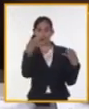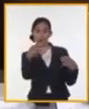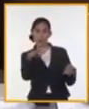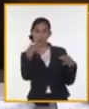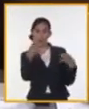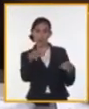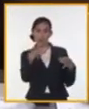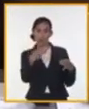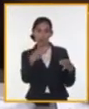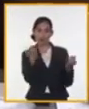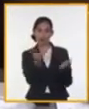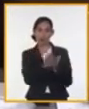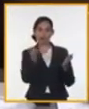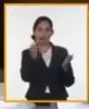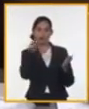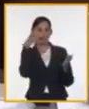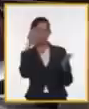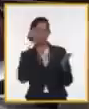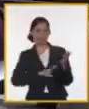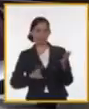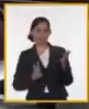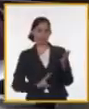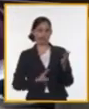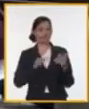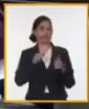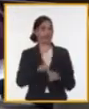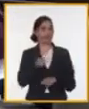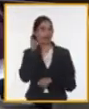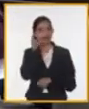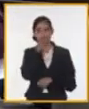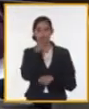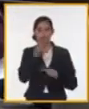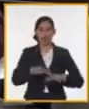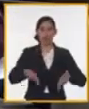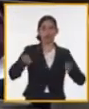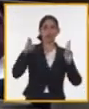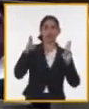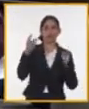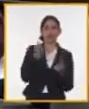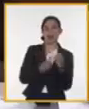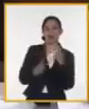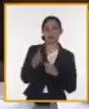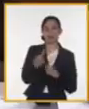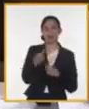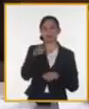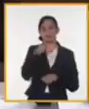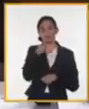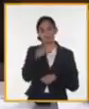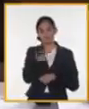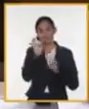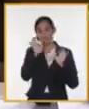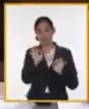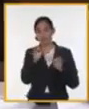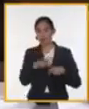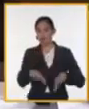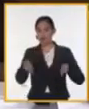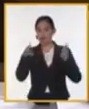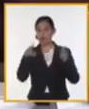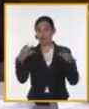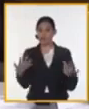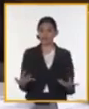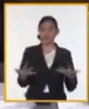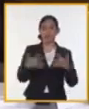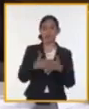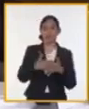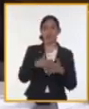circulado del chequeo de cada uno de estos acuerdos. Con relación a estos acuerdos que hemos comentado sobre